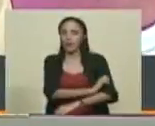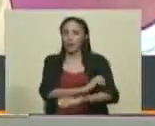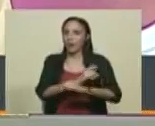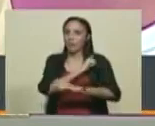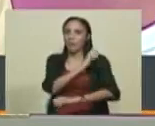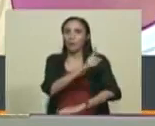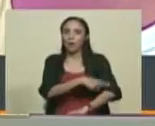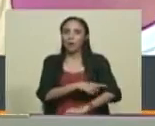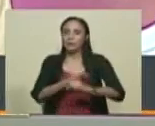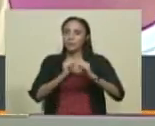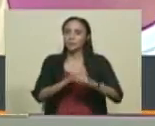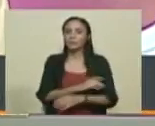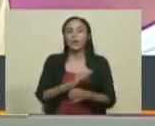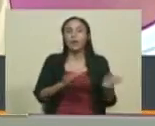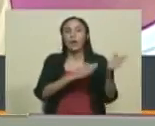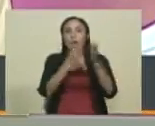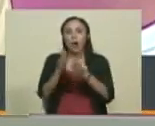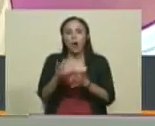el compañero Ernesto